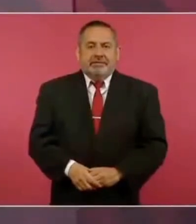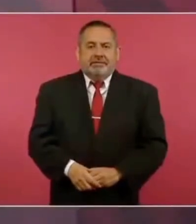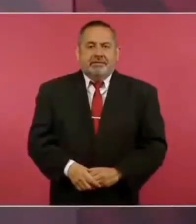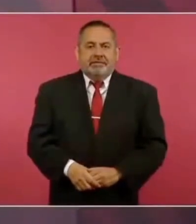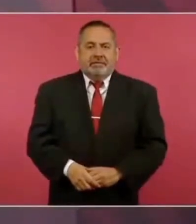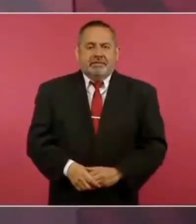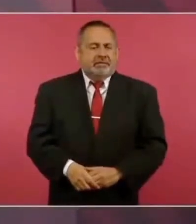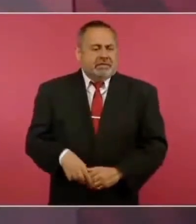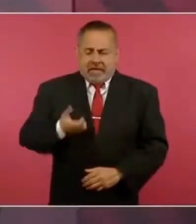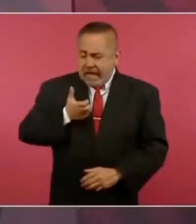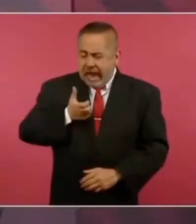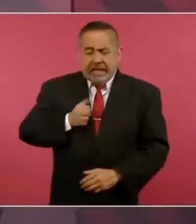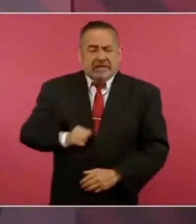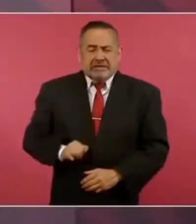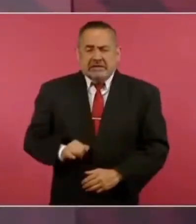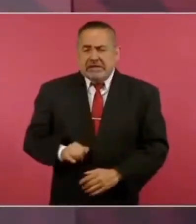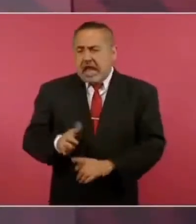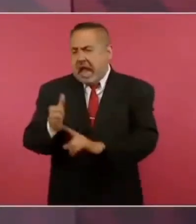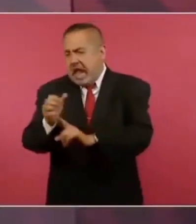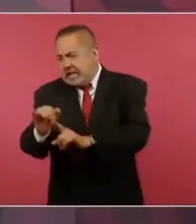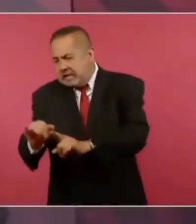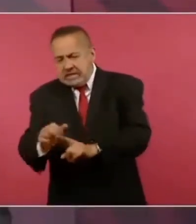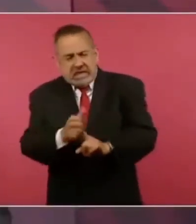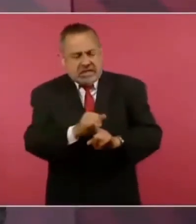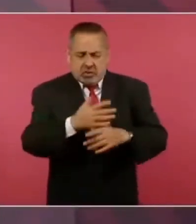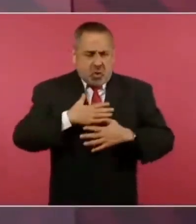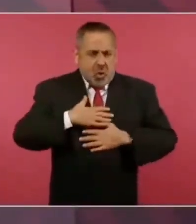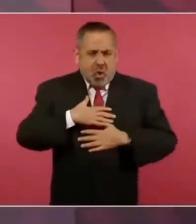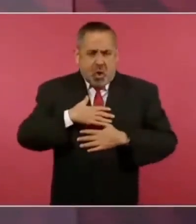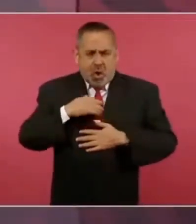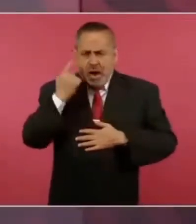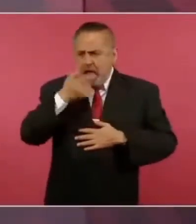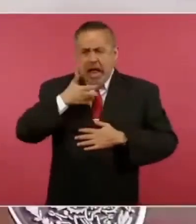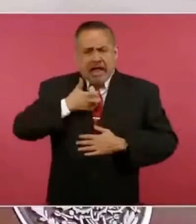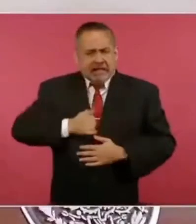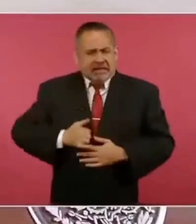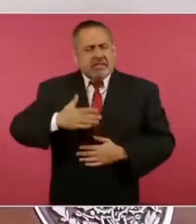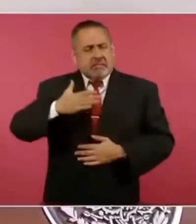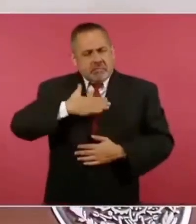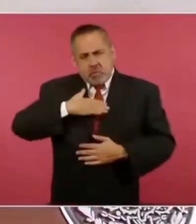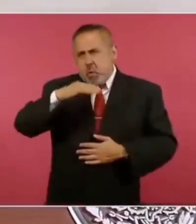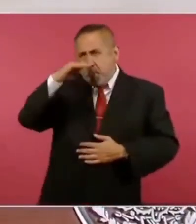Soy así, esto soy, así pienso.